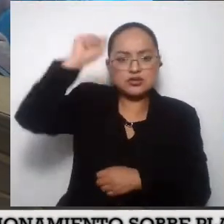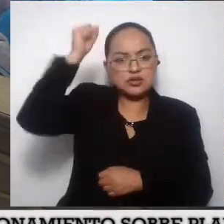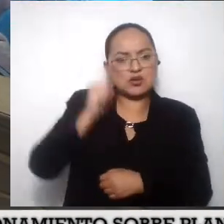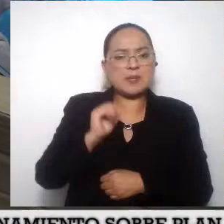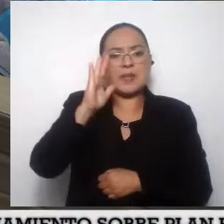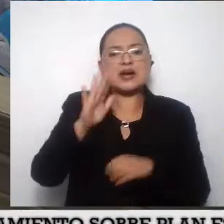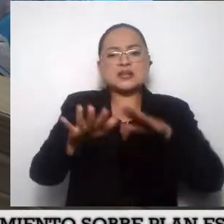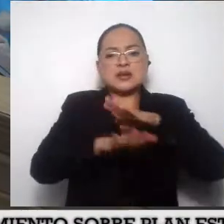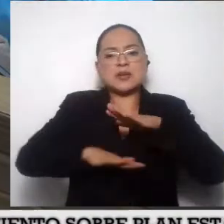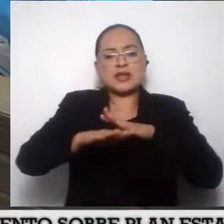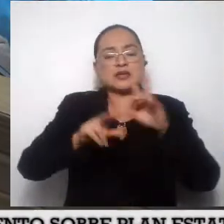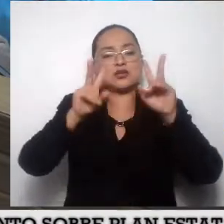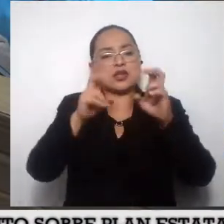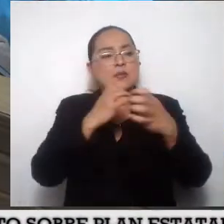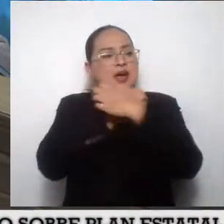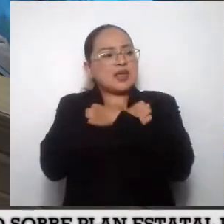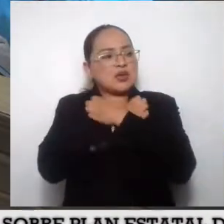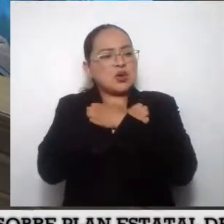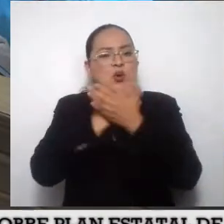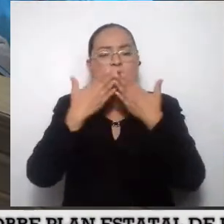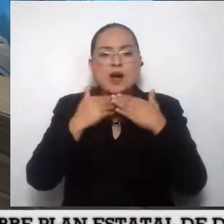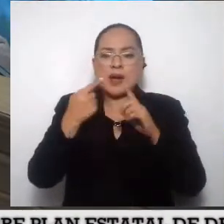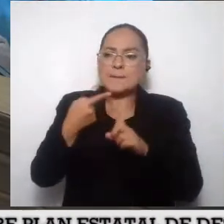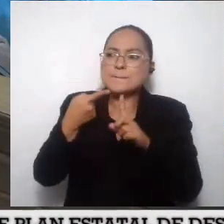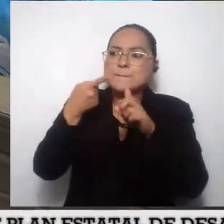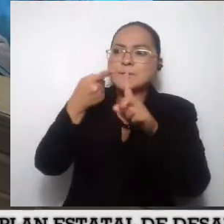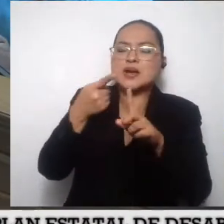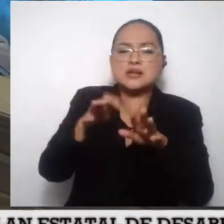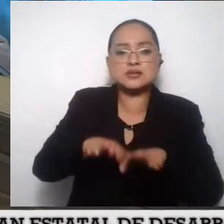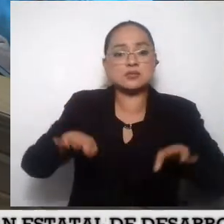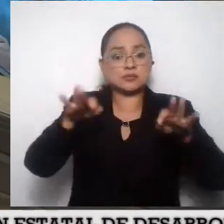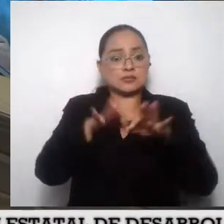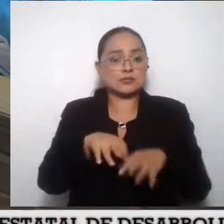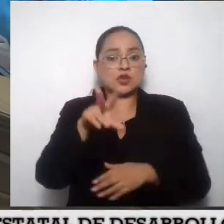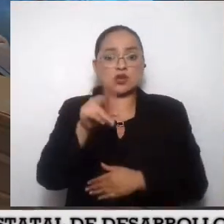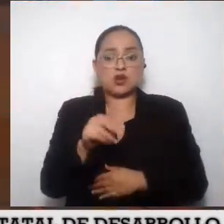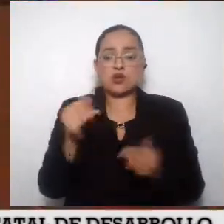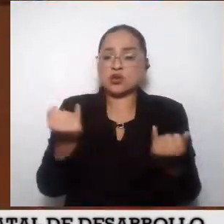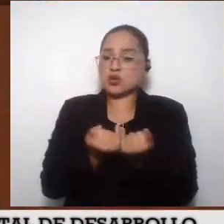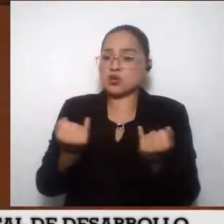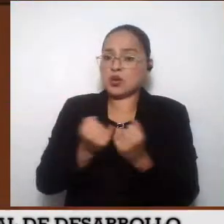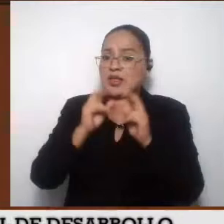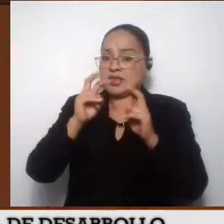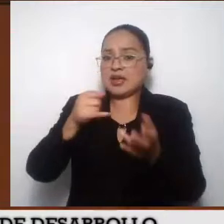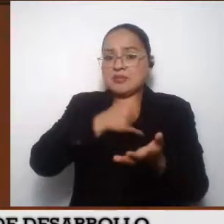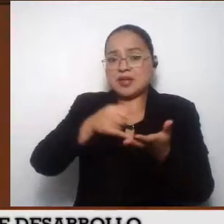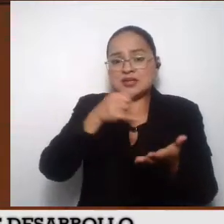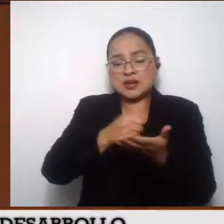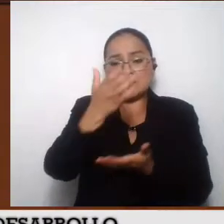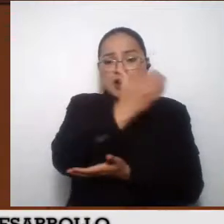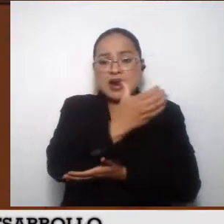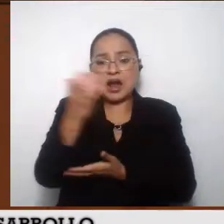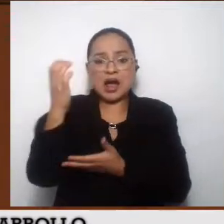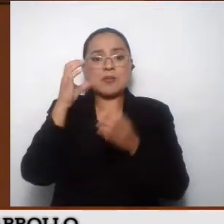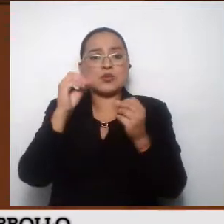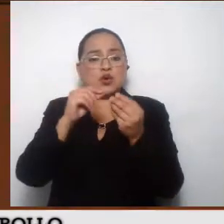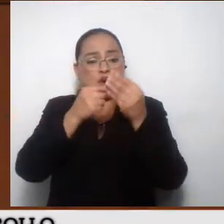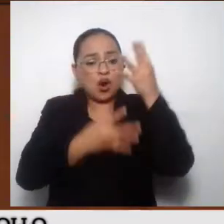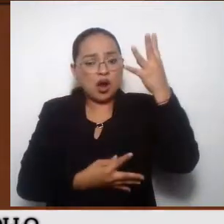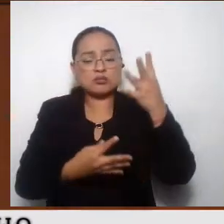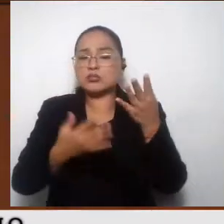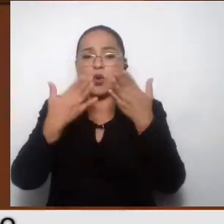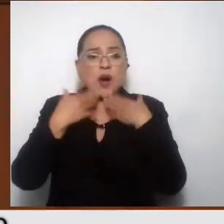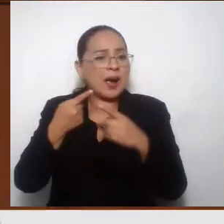educativa no hay grandes metas, como lo hay, no lo hay tampoco en agricultura o en otros elementos.